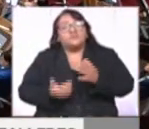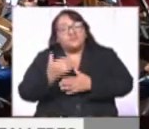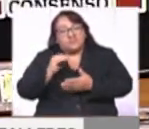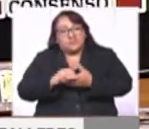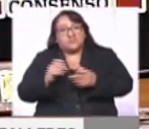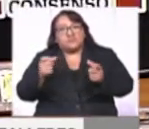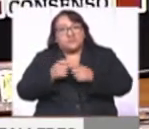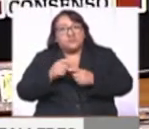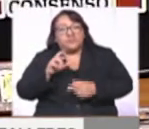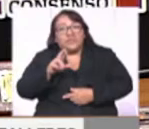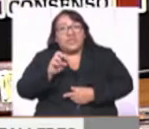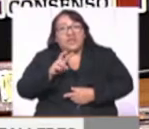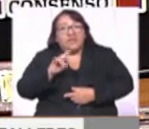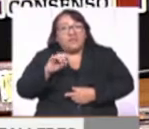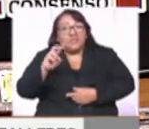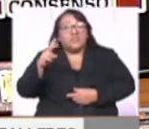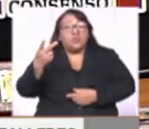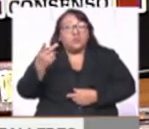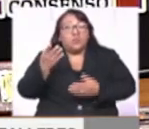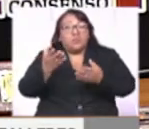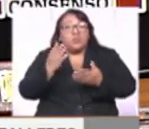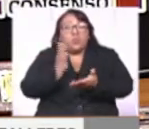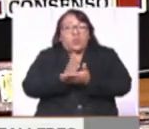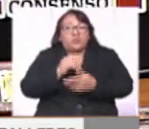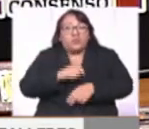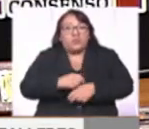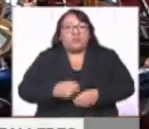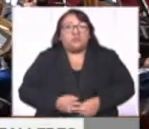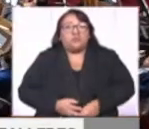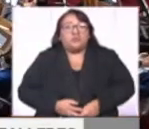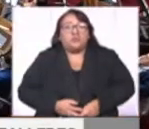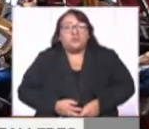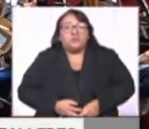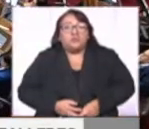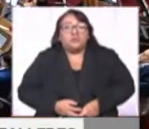congresista Revilla, hay un segundo pedido de cuarto intermedio.